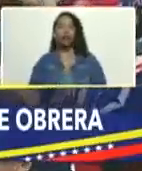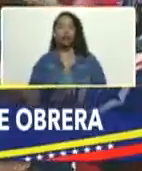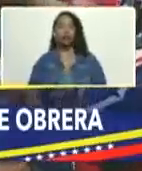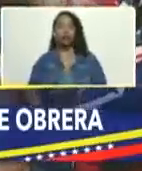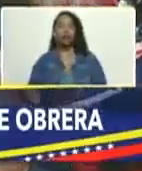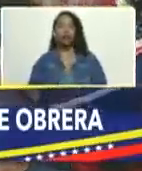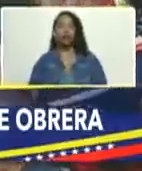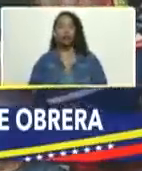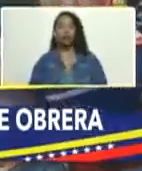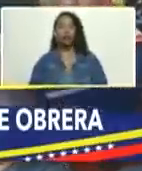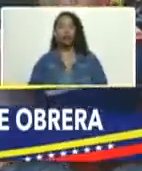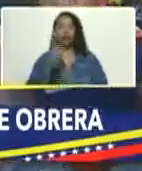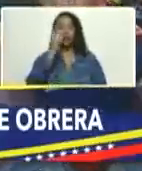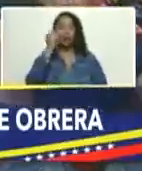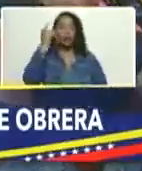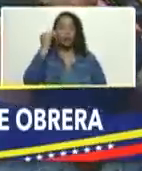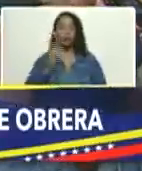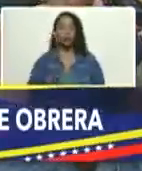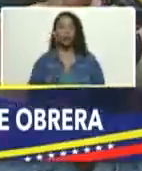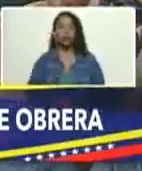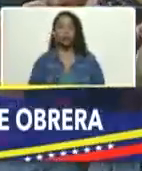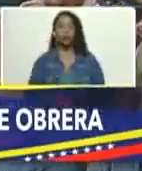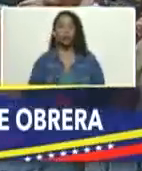y voceras